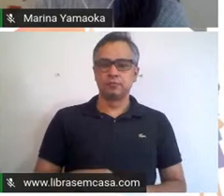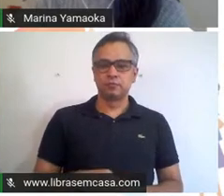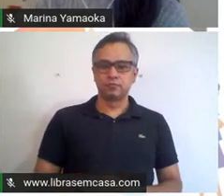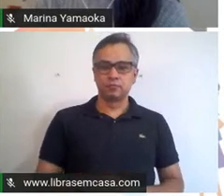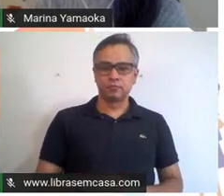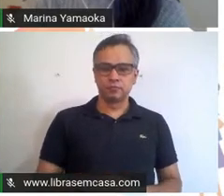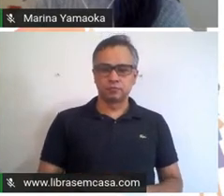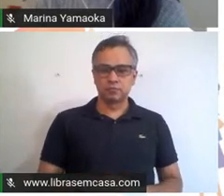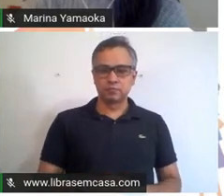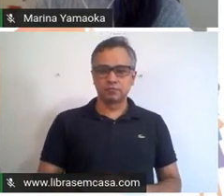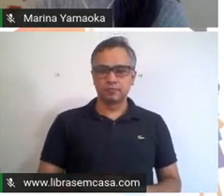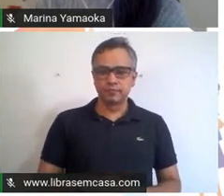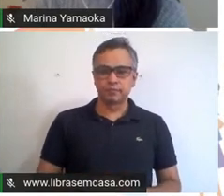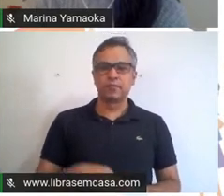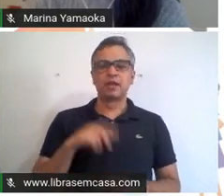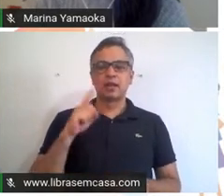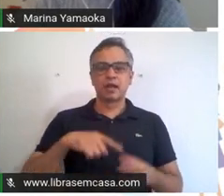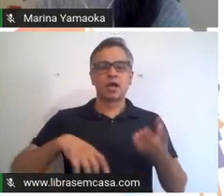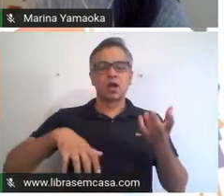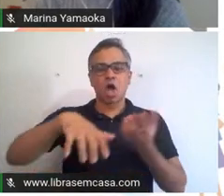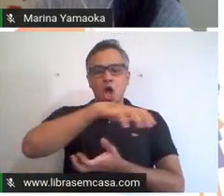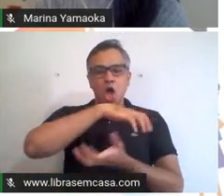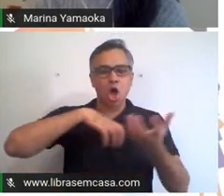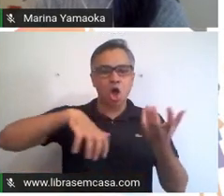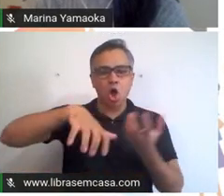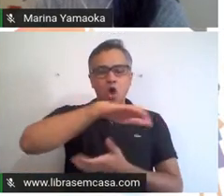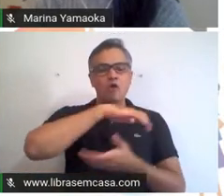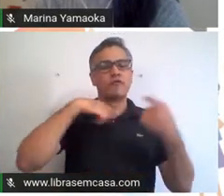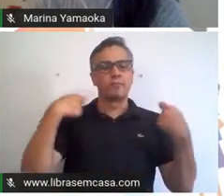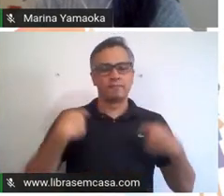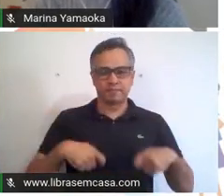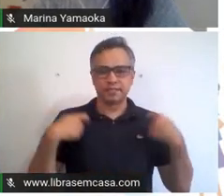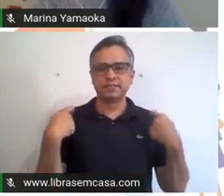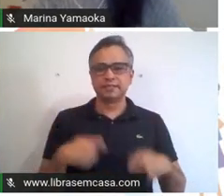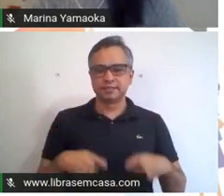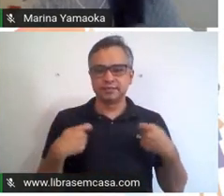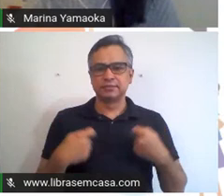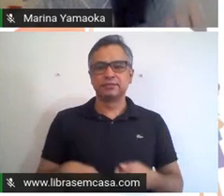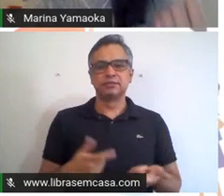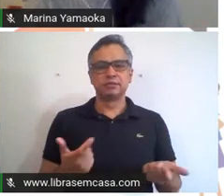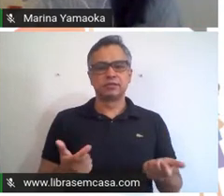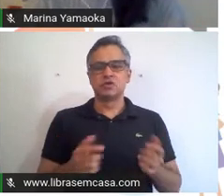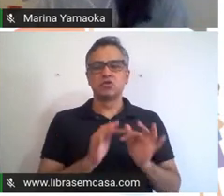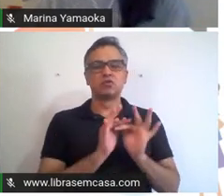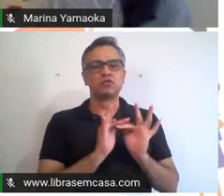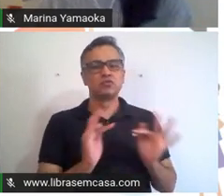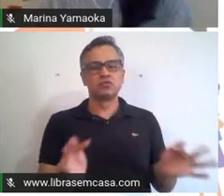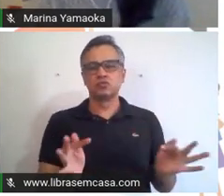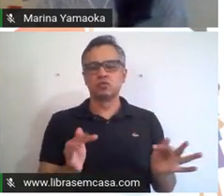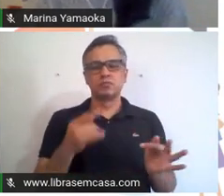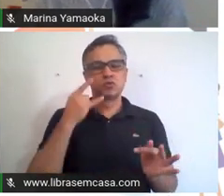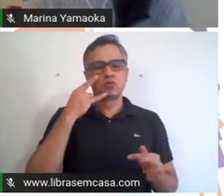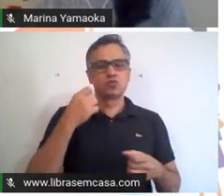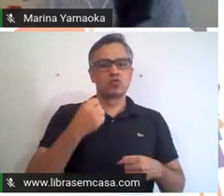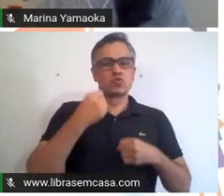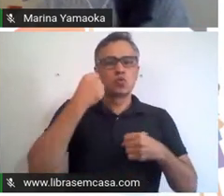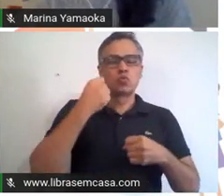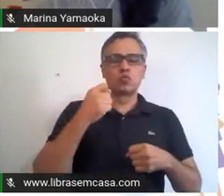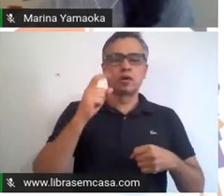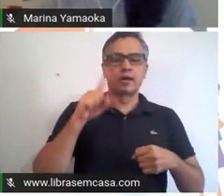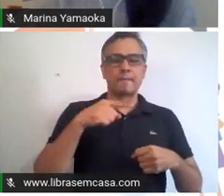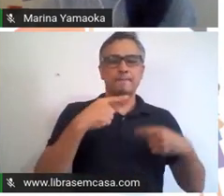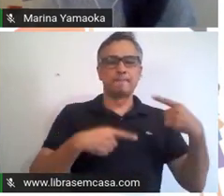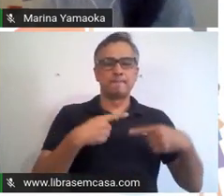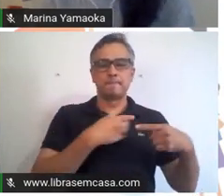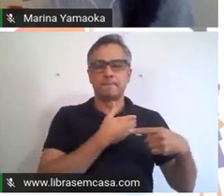Es una revolución lo que necesitamos. No son paliativos, no es un involucramiento absolutamente político de toda